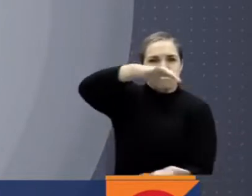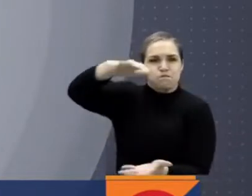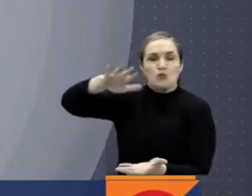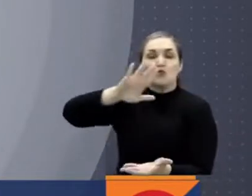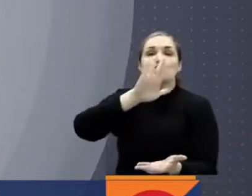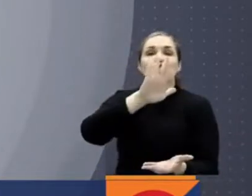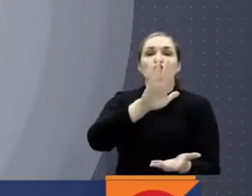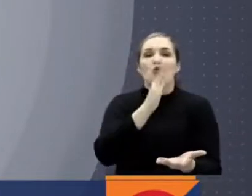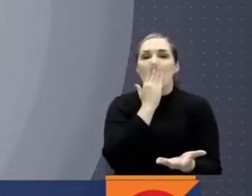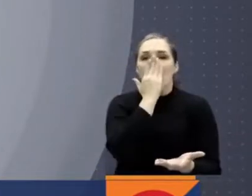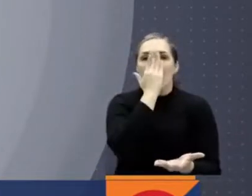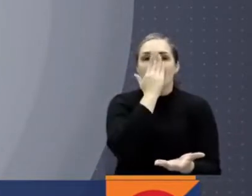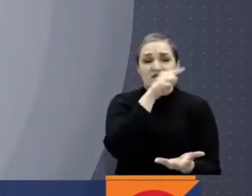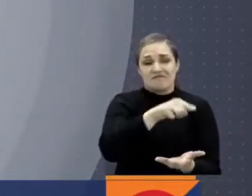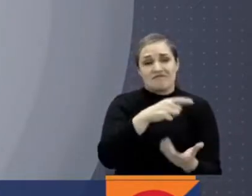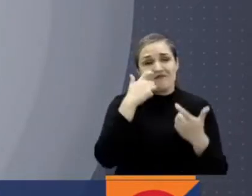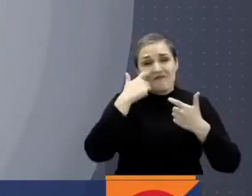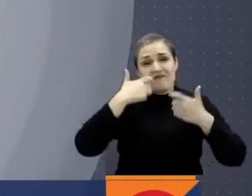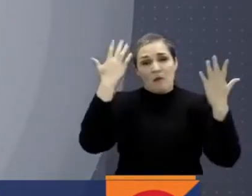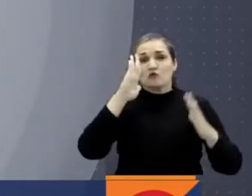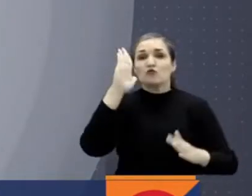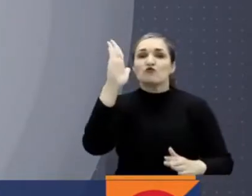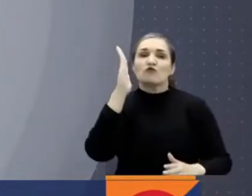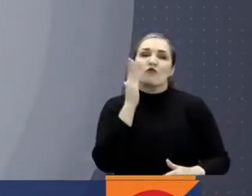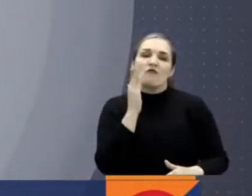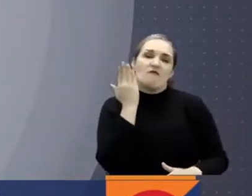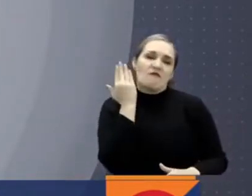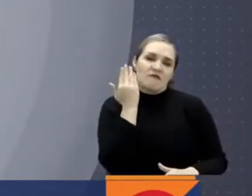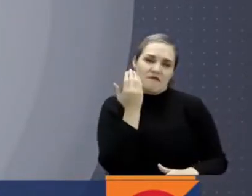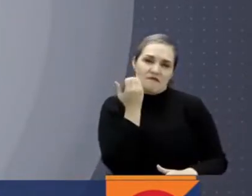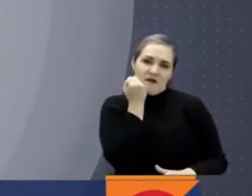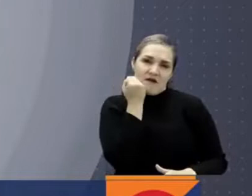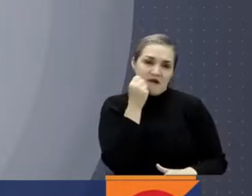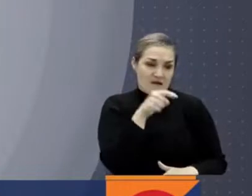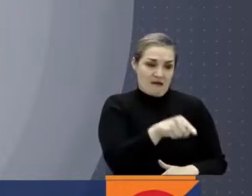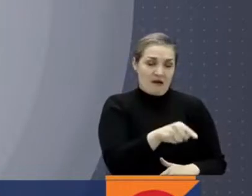de las más populares de Barrancabermeja.